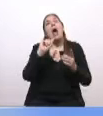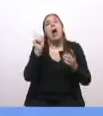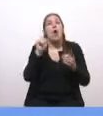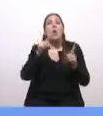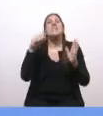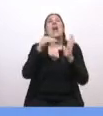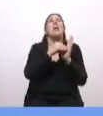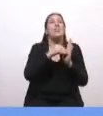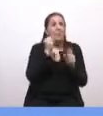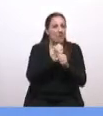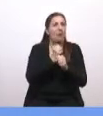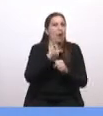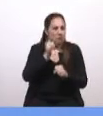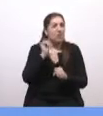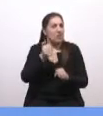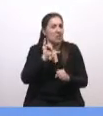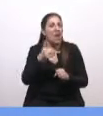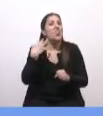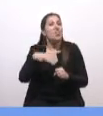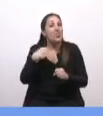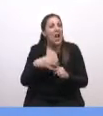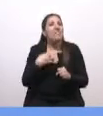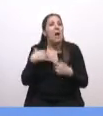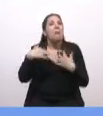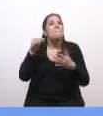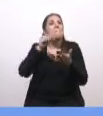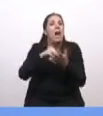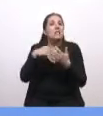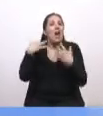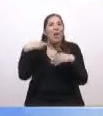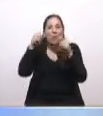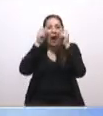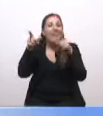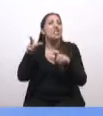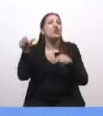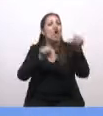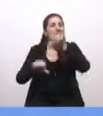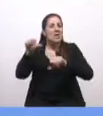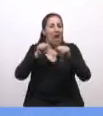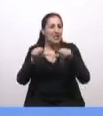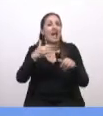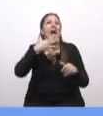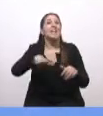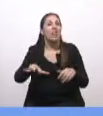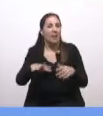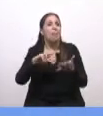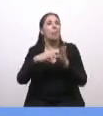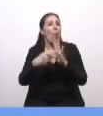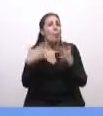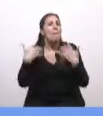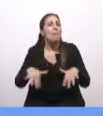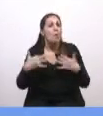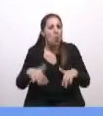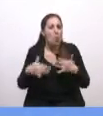sí lo es y tenemos que escuchar más a la ciencia y entender el efecto enorme que produce y el alcance